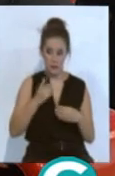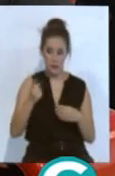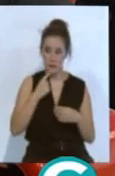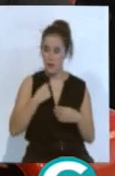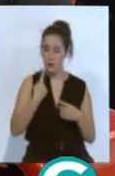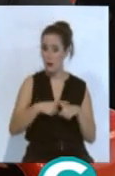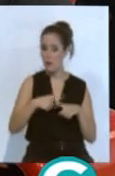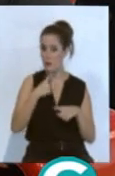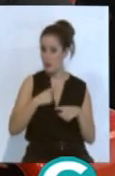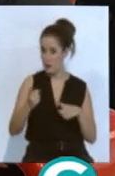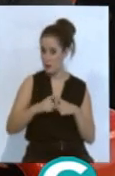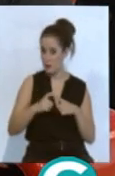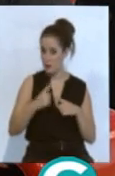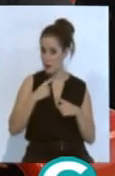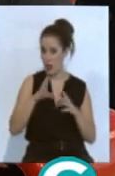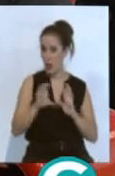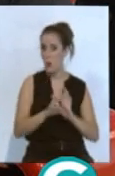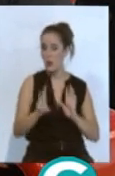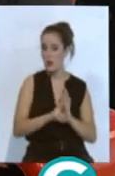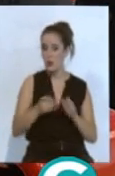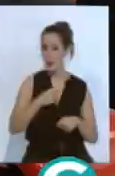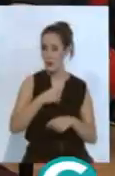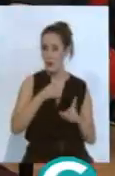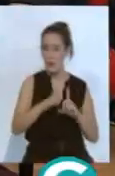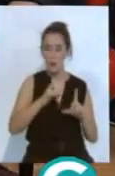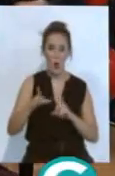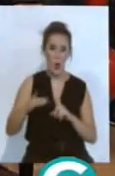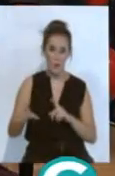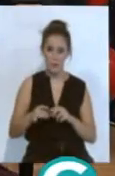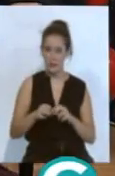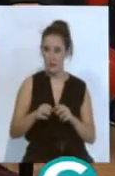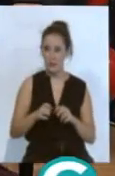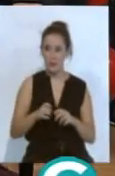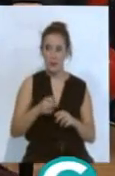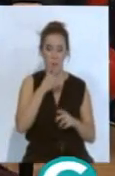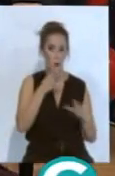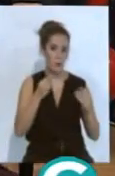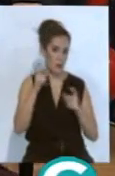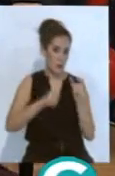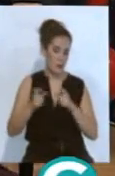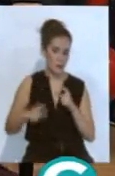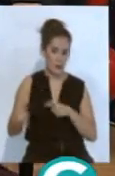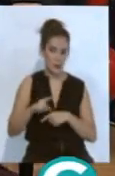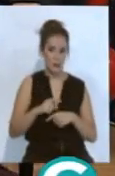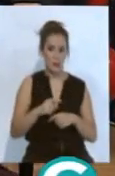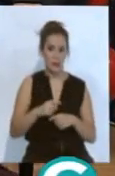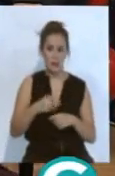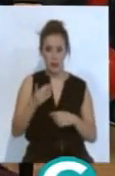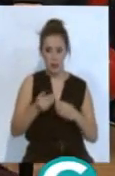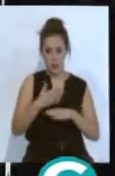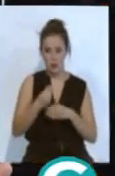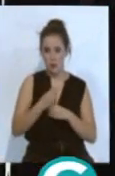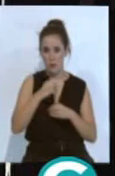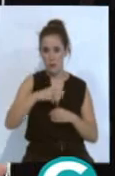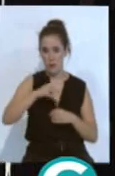tío, que están echando currículum. Y hay cola para salir. Porque hay gente que ha salido muchos años con Manolo, que